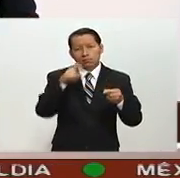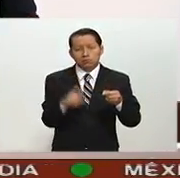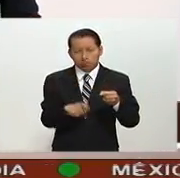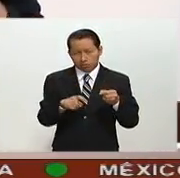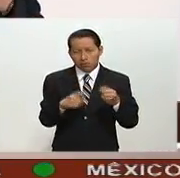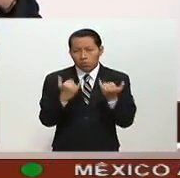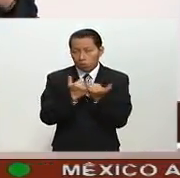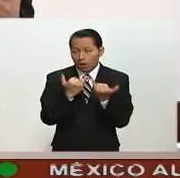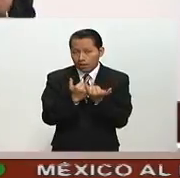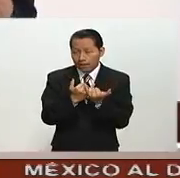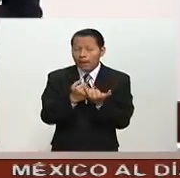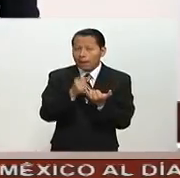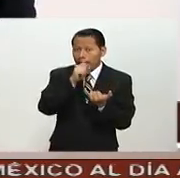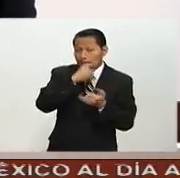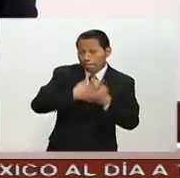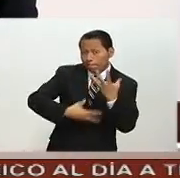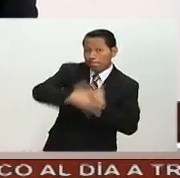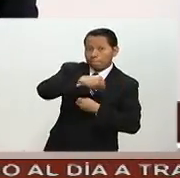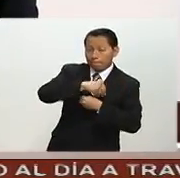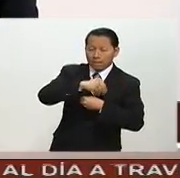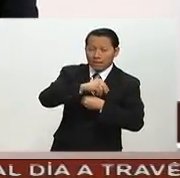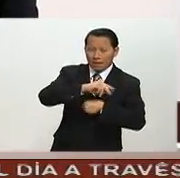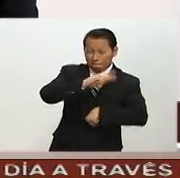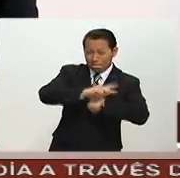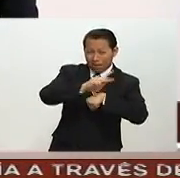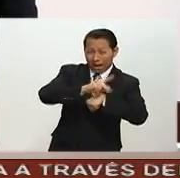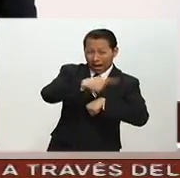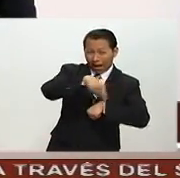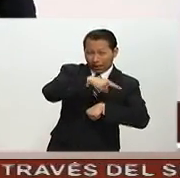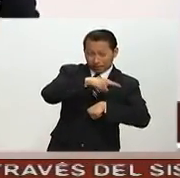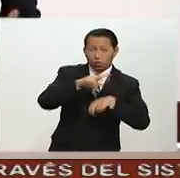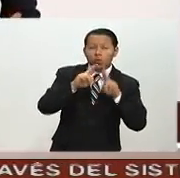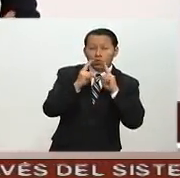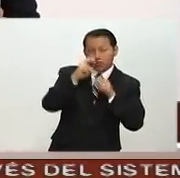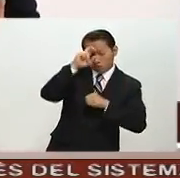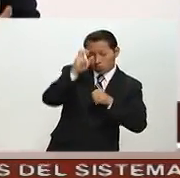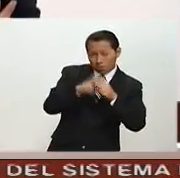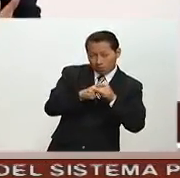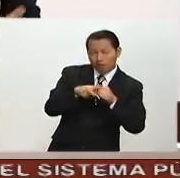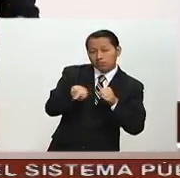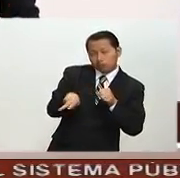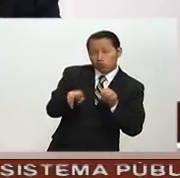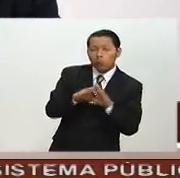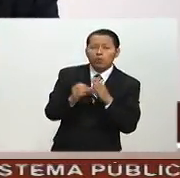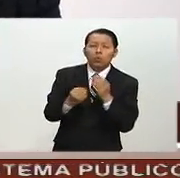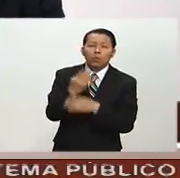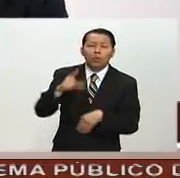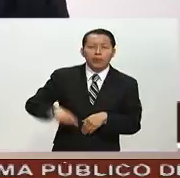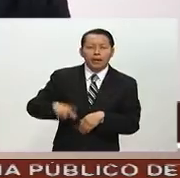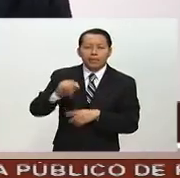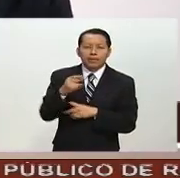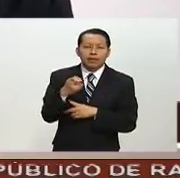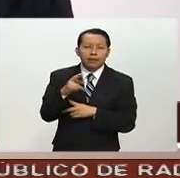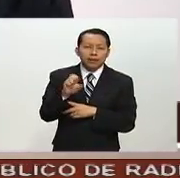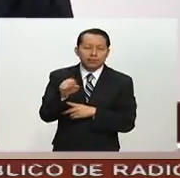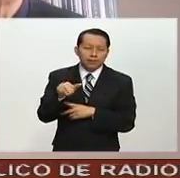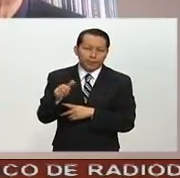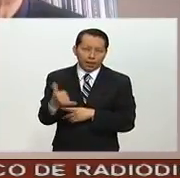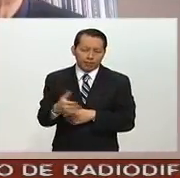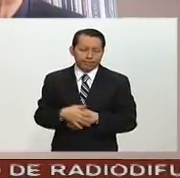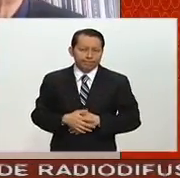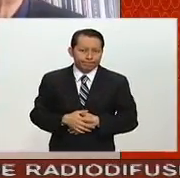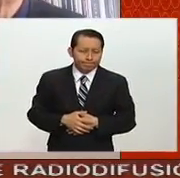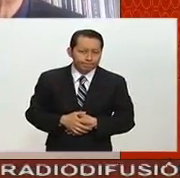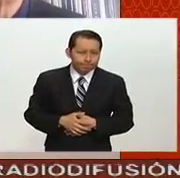será la reacción y el trato de los demás países hacia el nuevo gobierno de Theresa May. Además, Javier, pues se